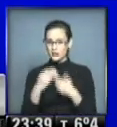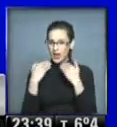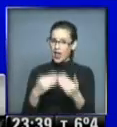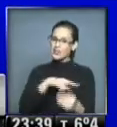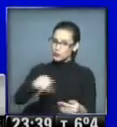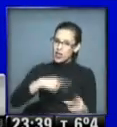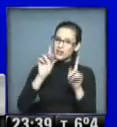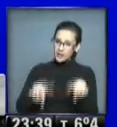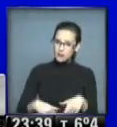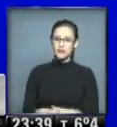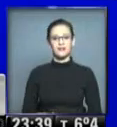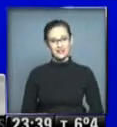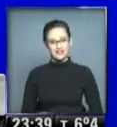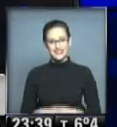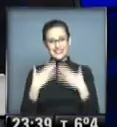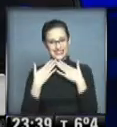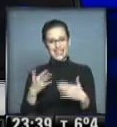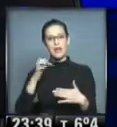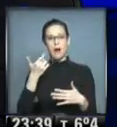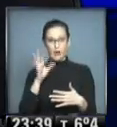ustedes y a Camilo. Vos principalmente, Paula.